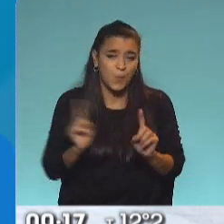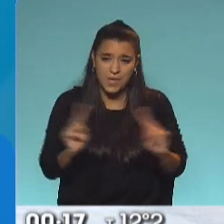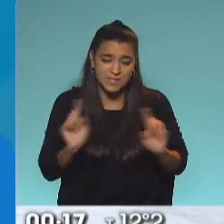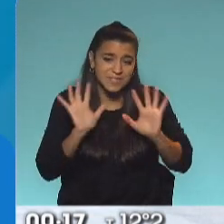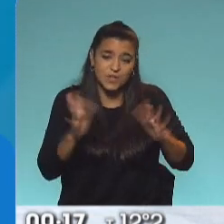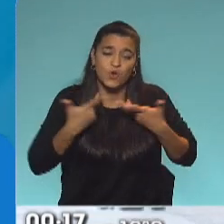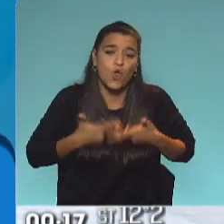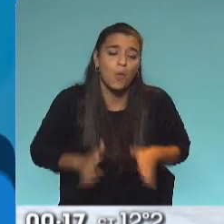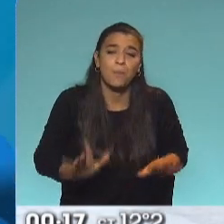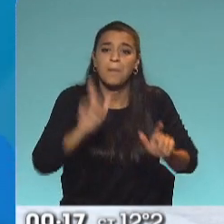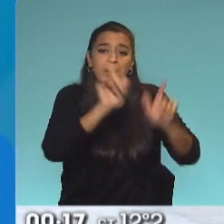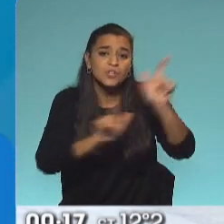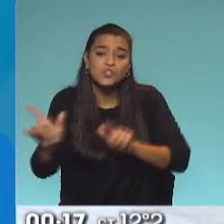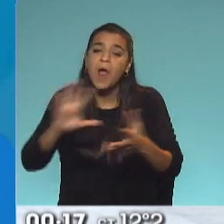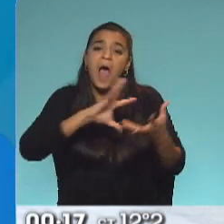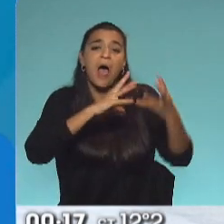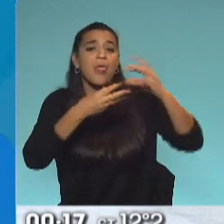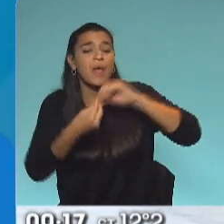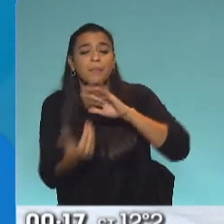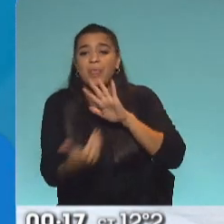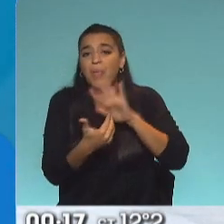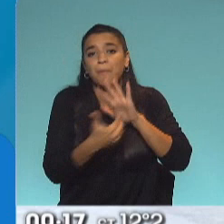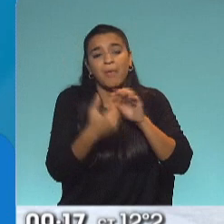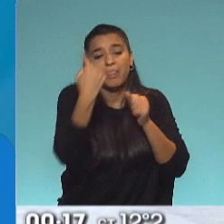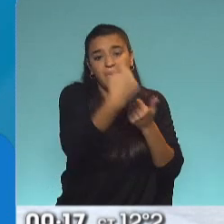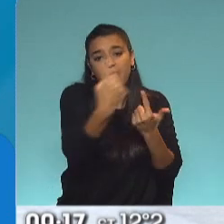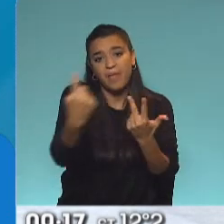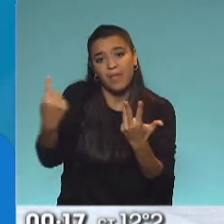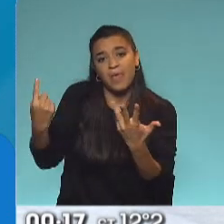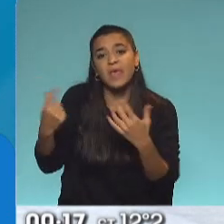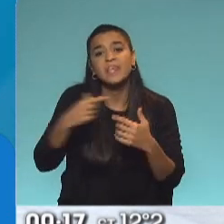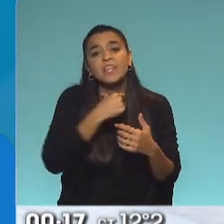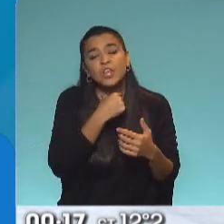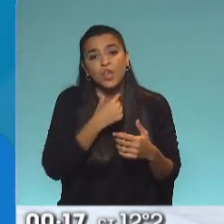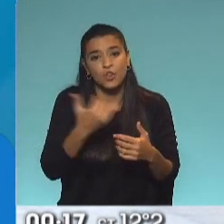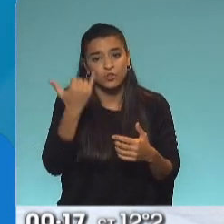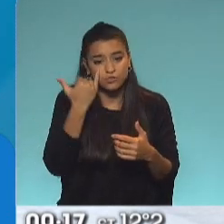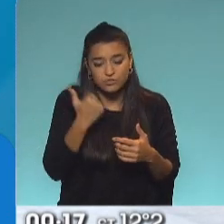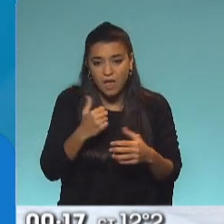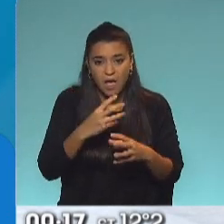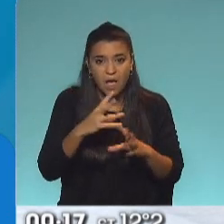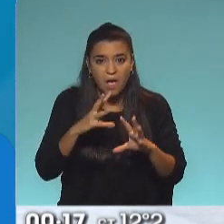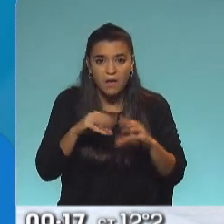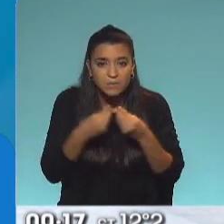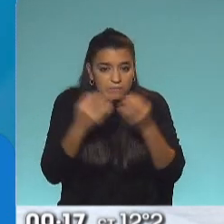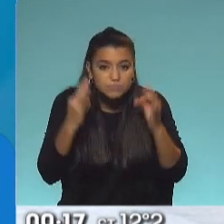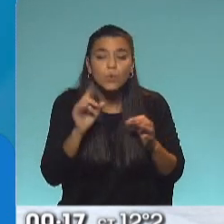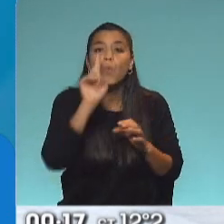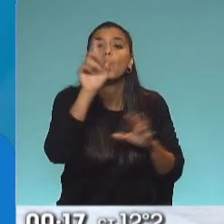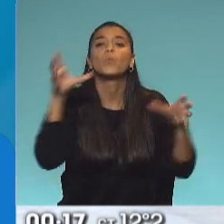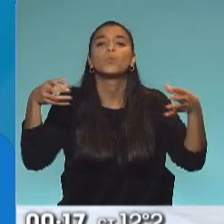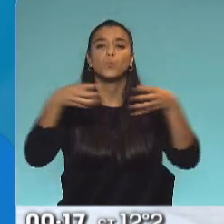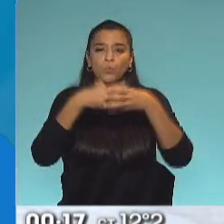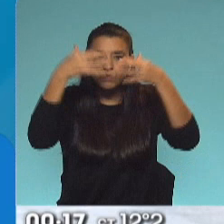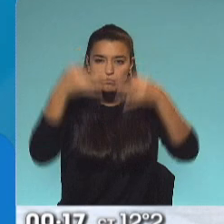cada persona va a adaptarse de acuerdo a sus recursos quiero si ir cerrando y señalando un grupo particular